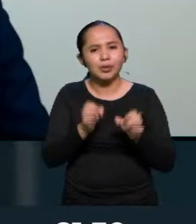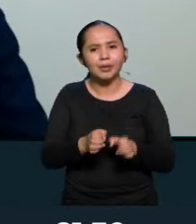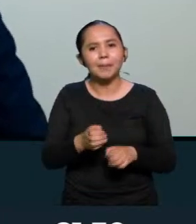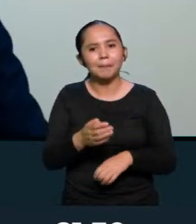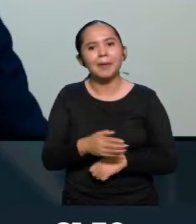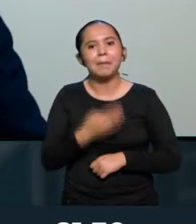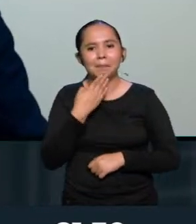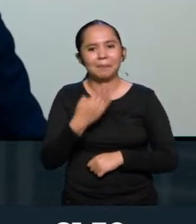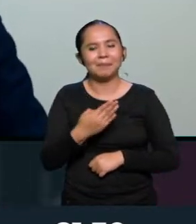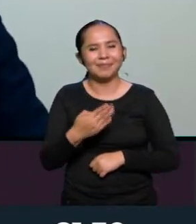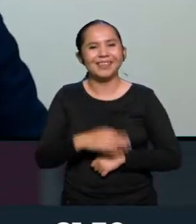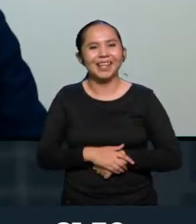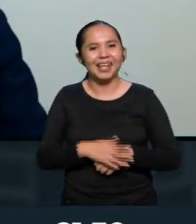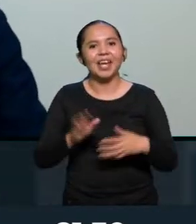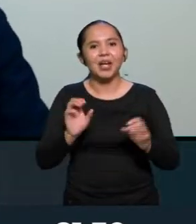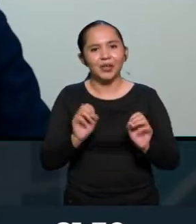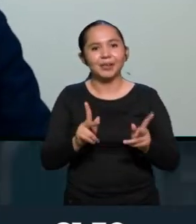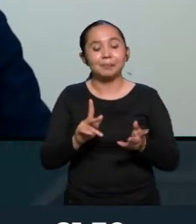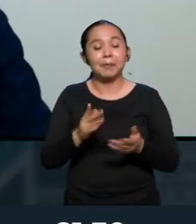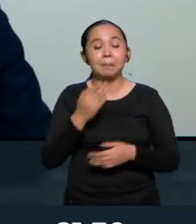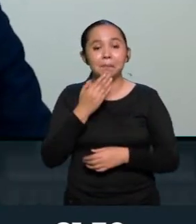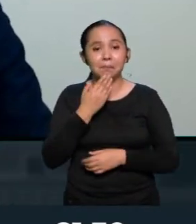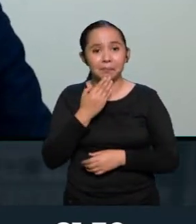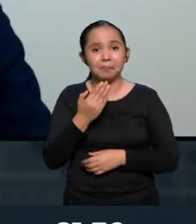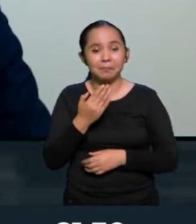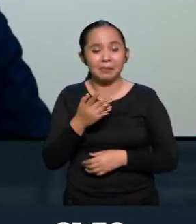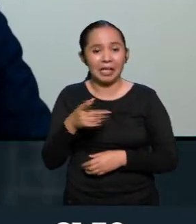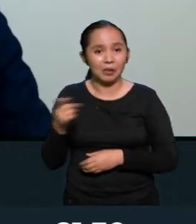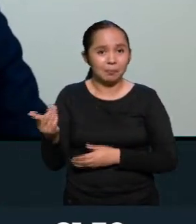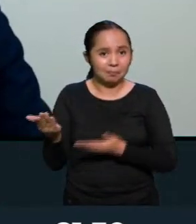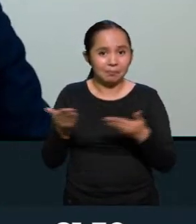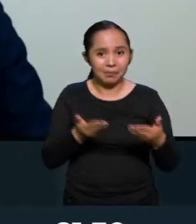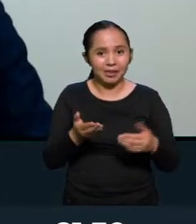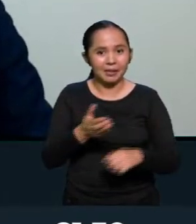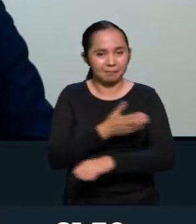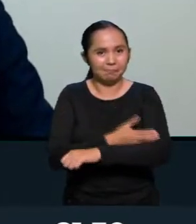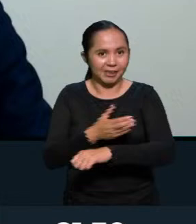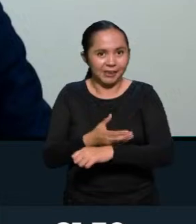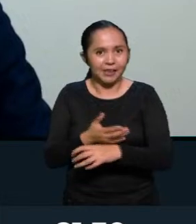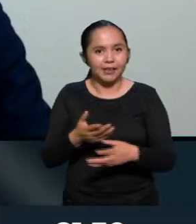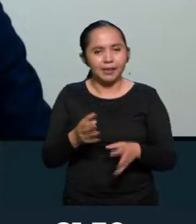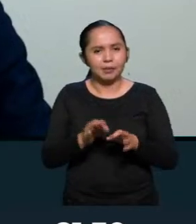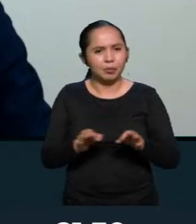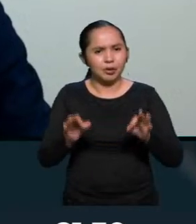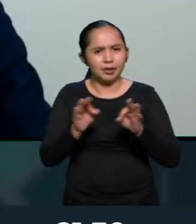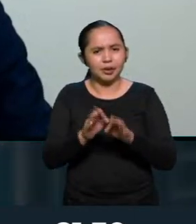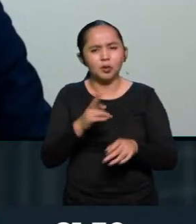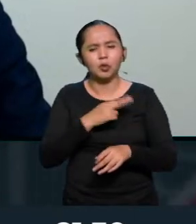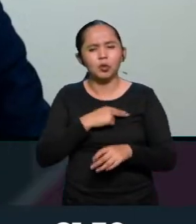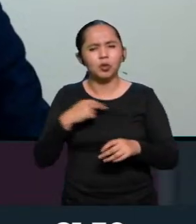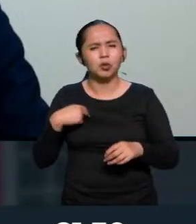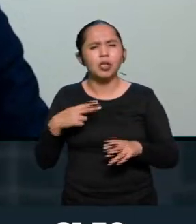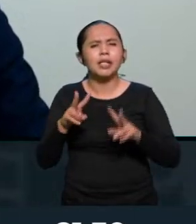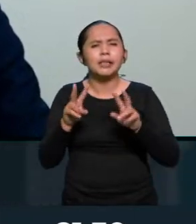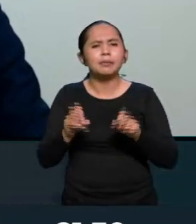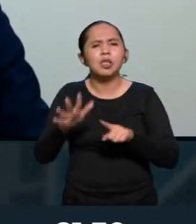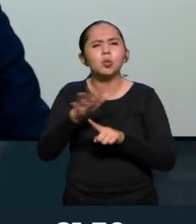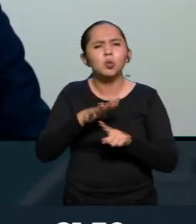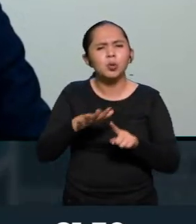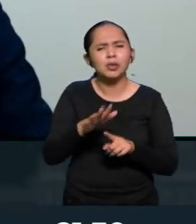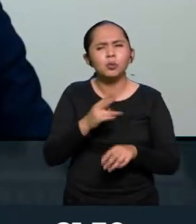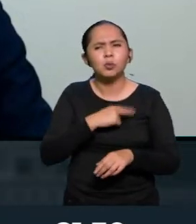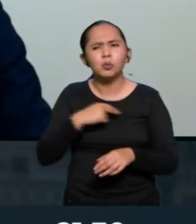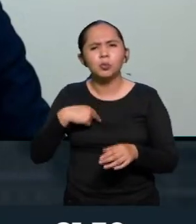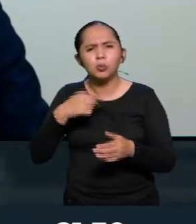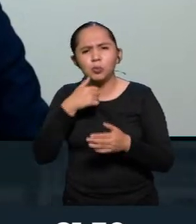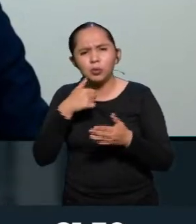siempre. Qué bueno que nos acompañas y te invité porque me parece que es importante también tener contexto de cómo leer esta carta que